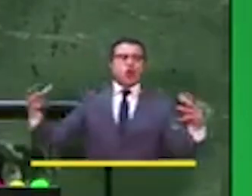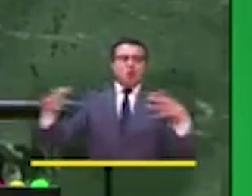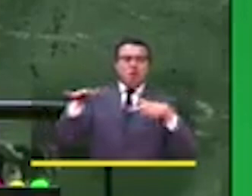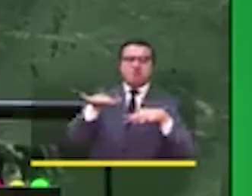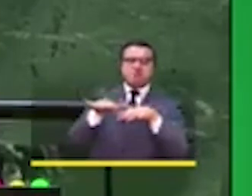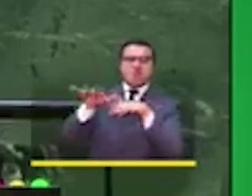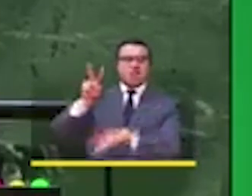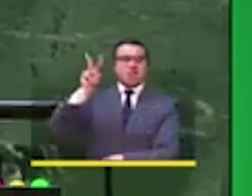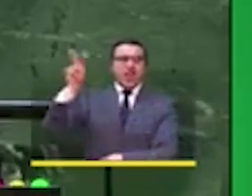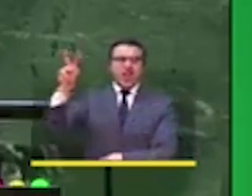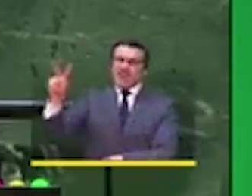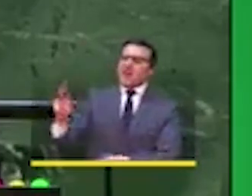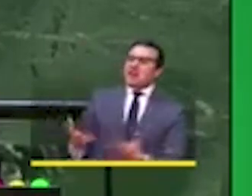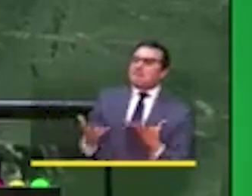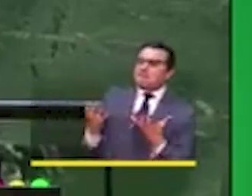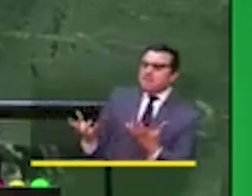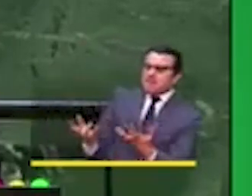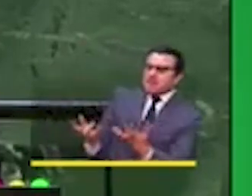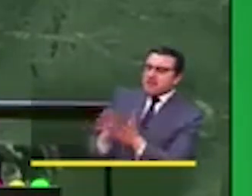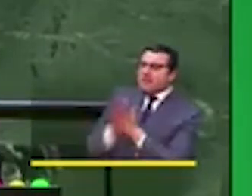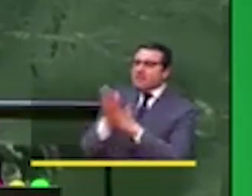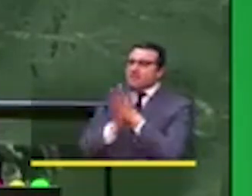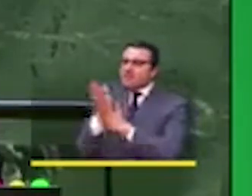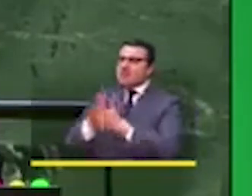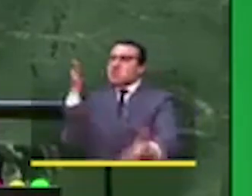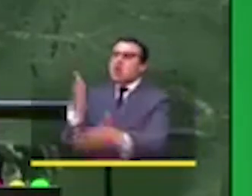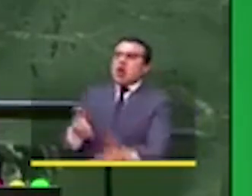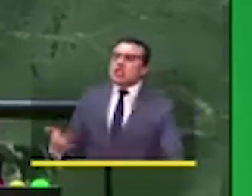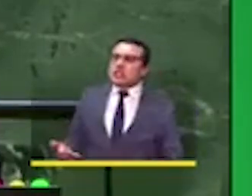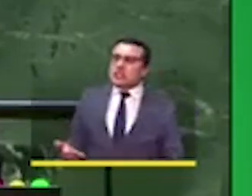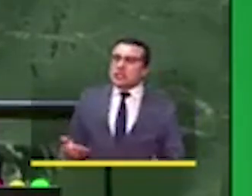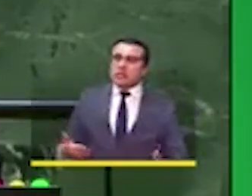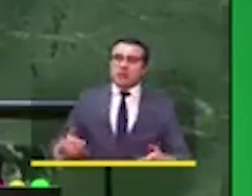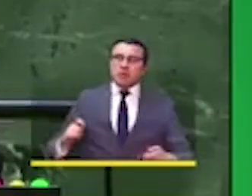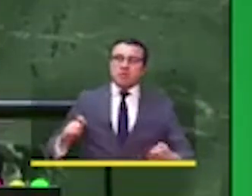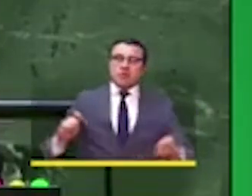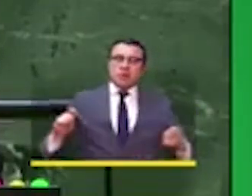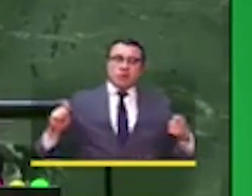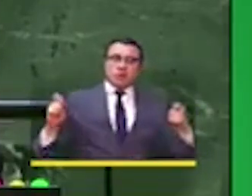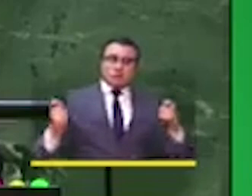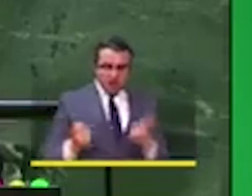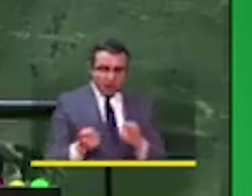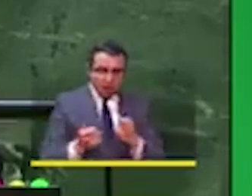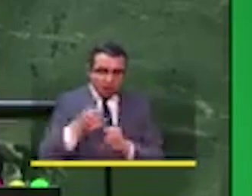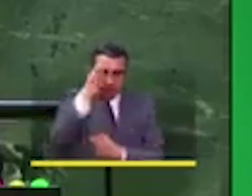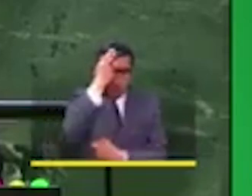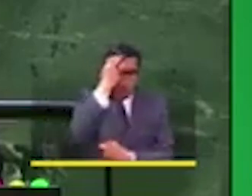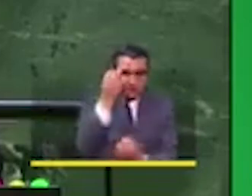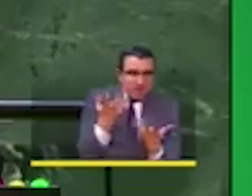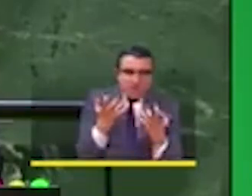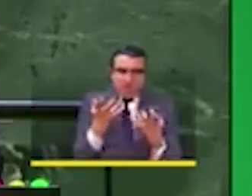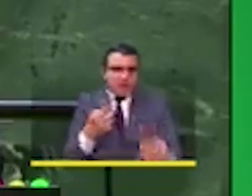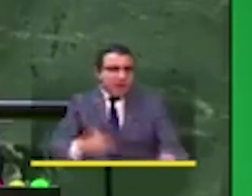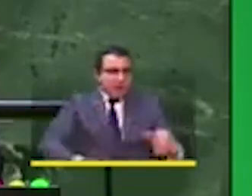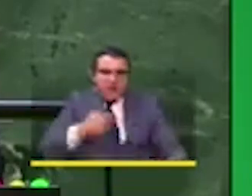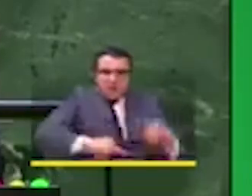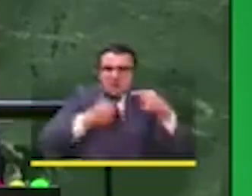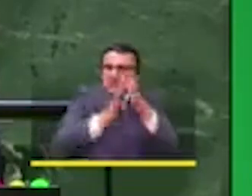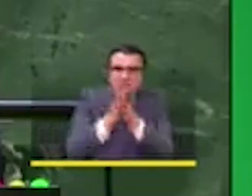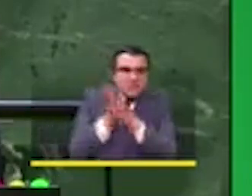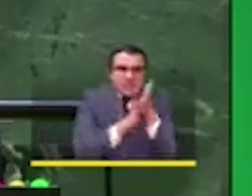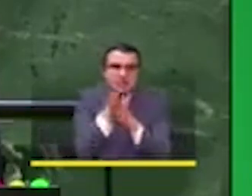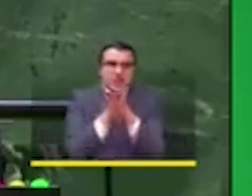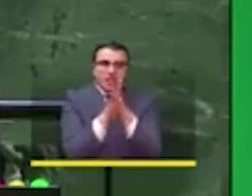y terminaron por conducir a su sociedad a la droga del neoliberalismo y la competencia, la droga